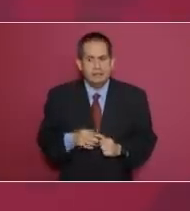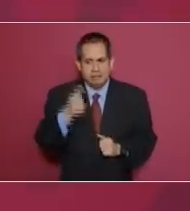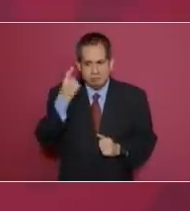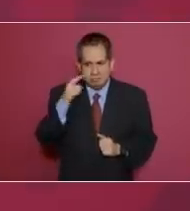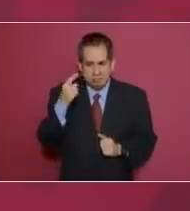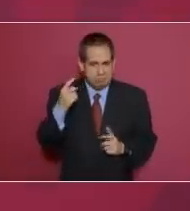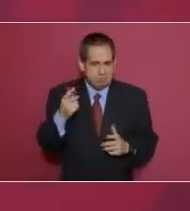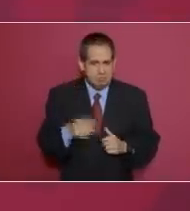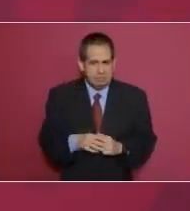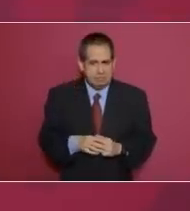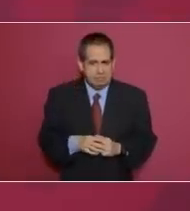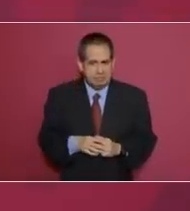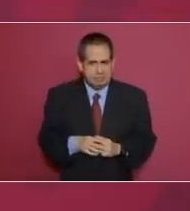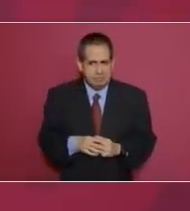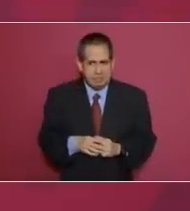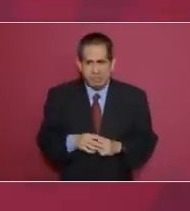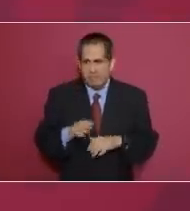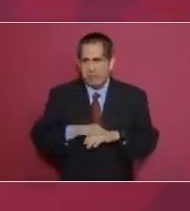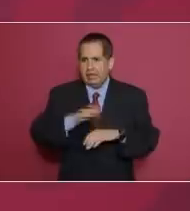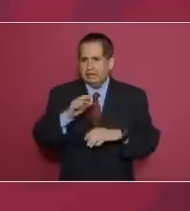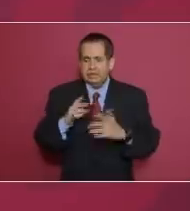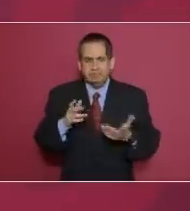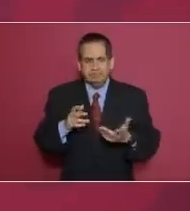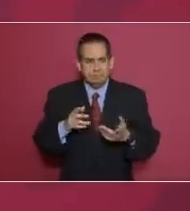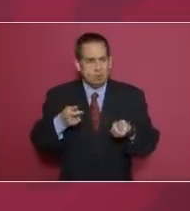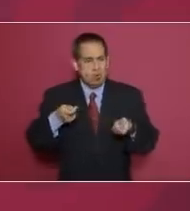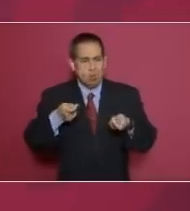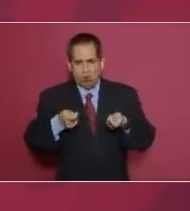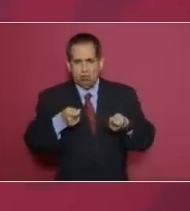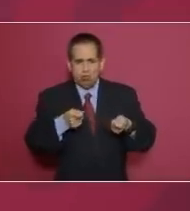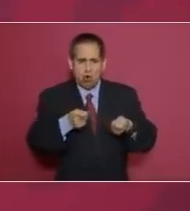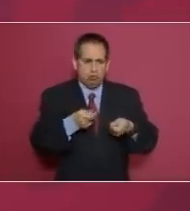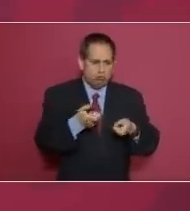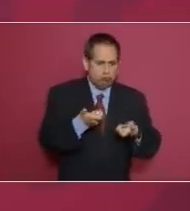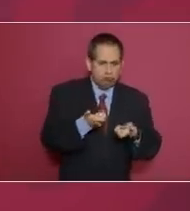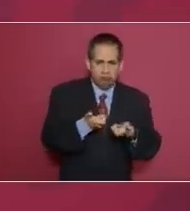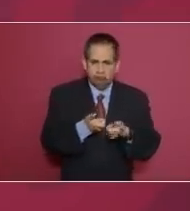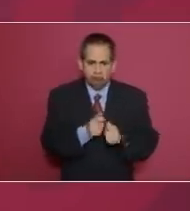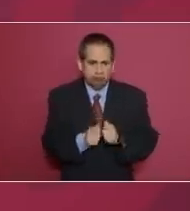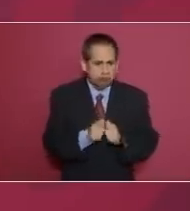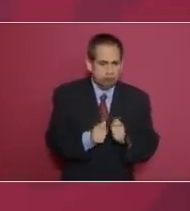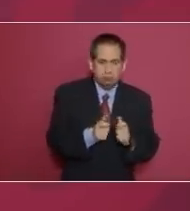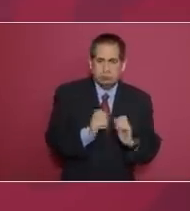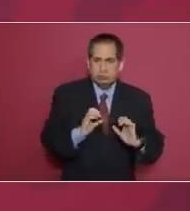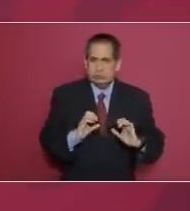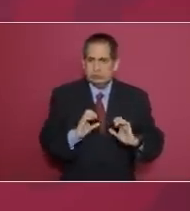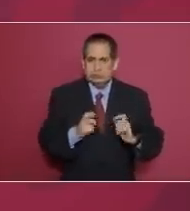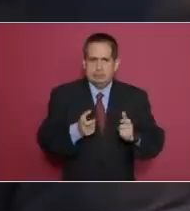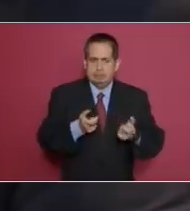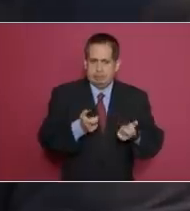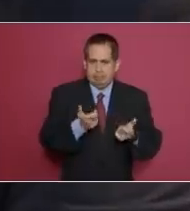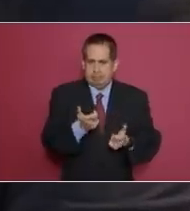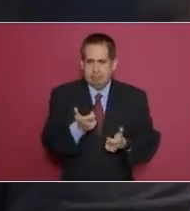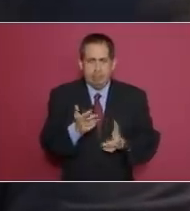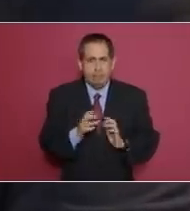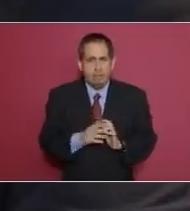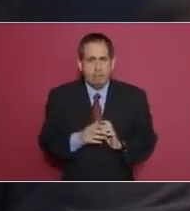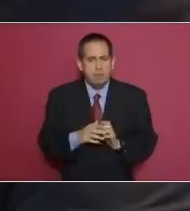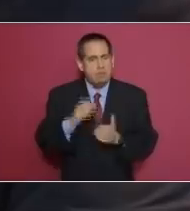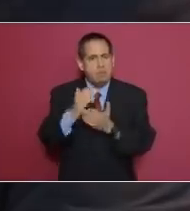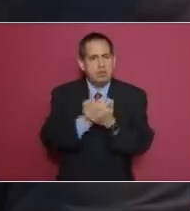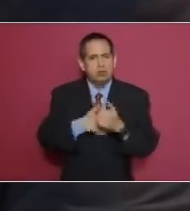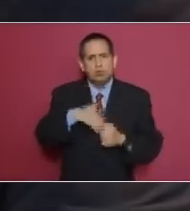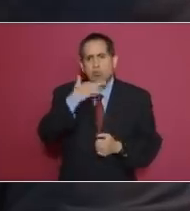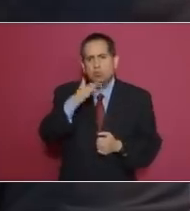tener más control en cuanto a la